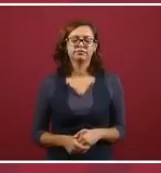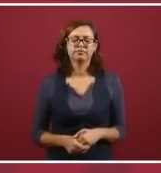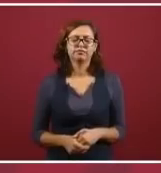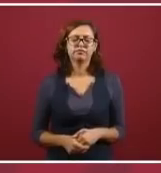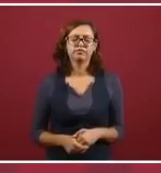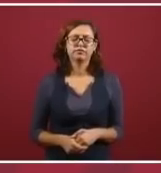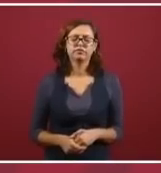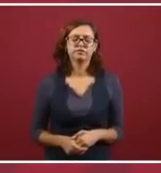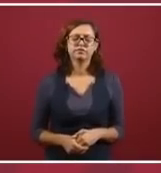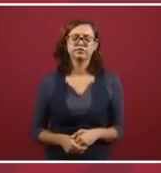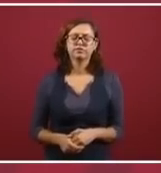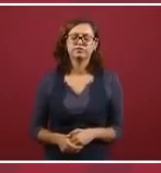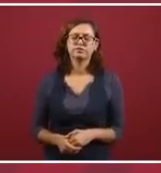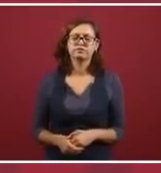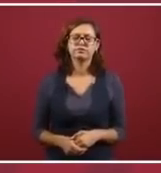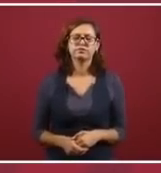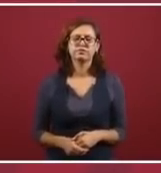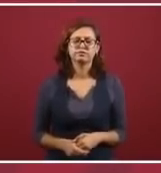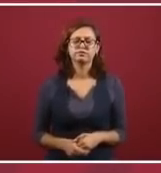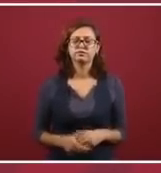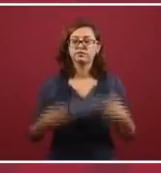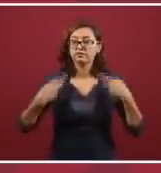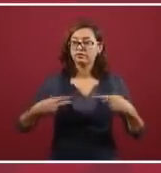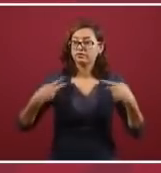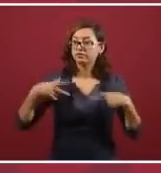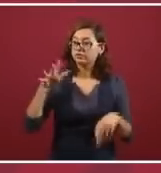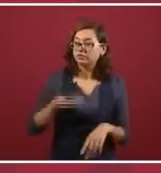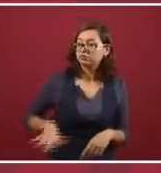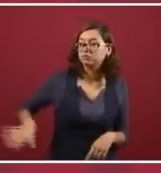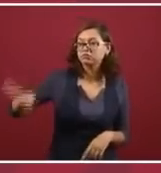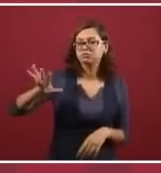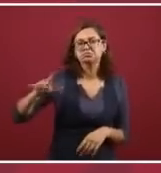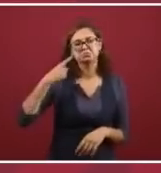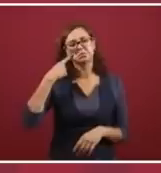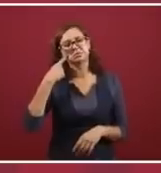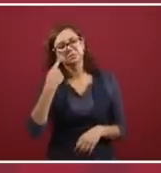una opinión pública,